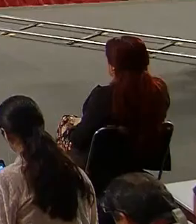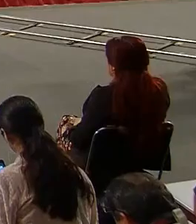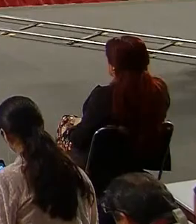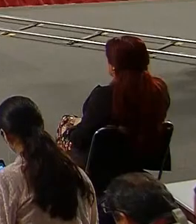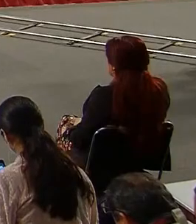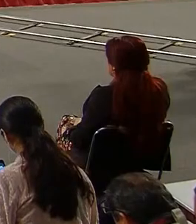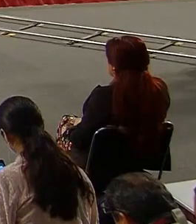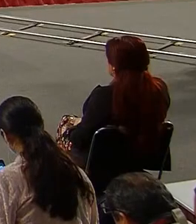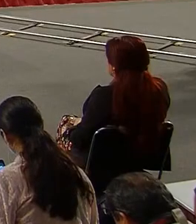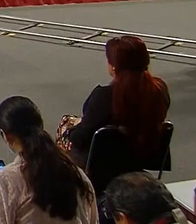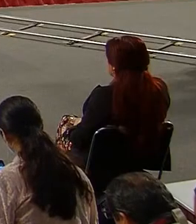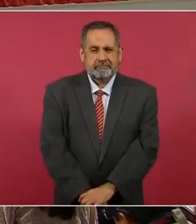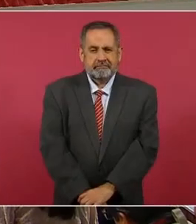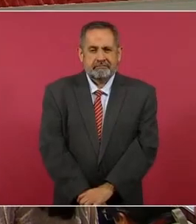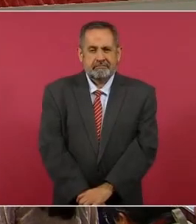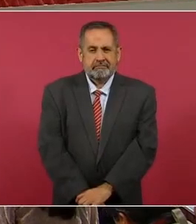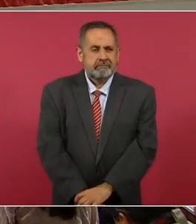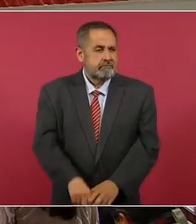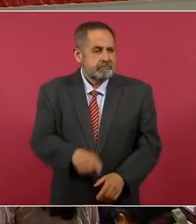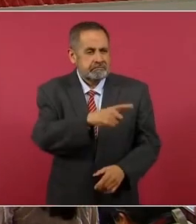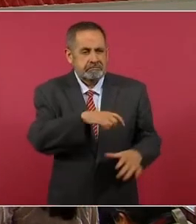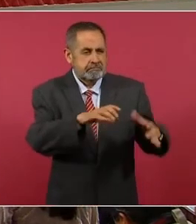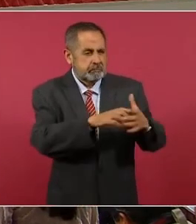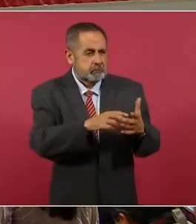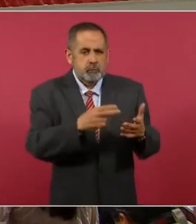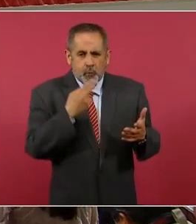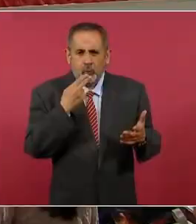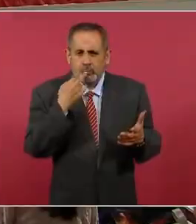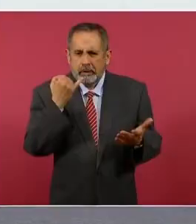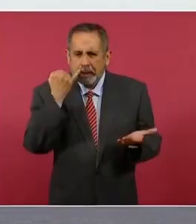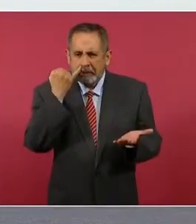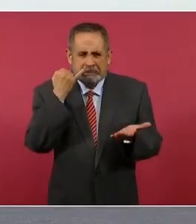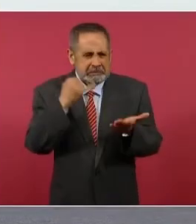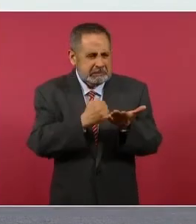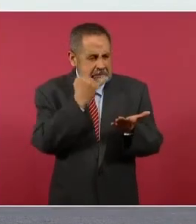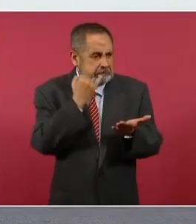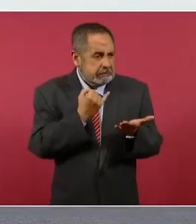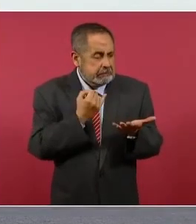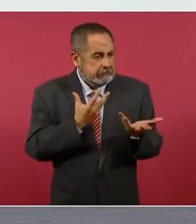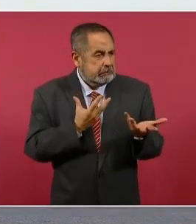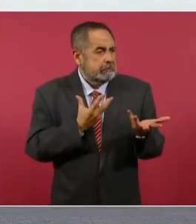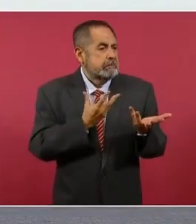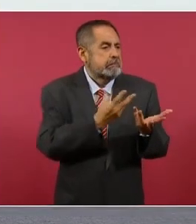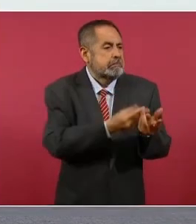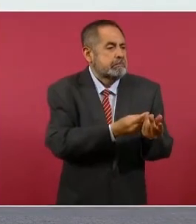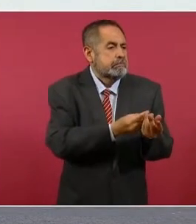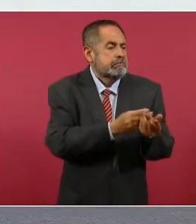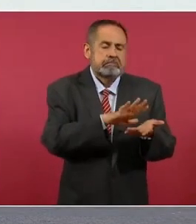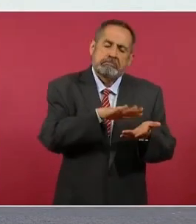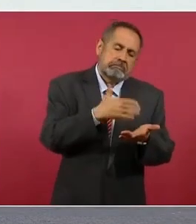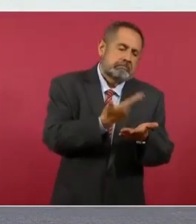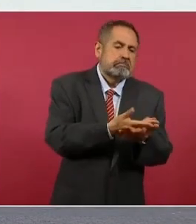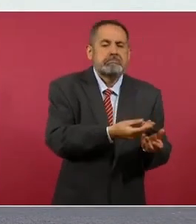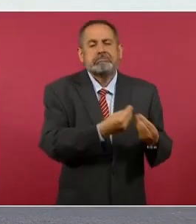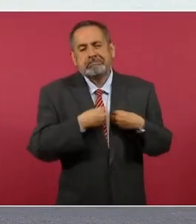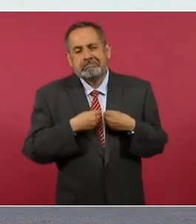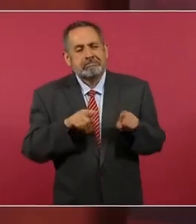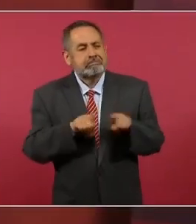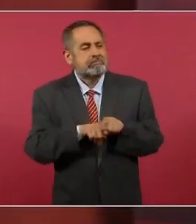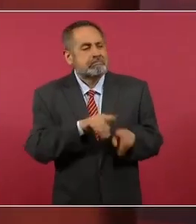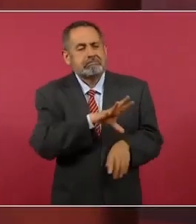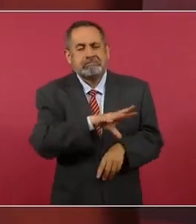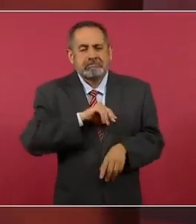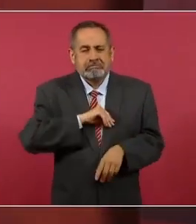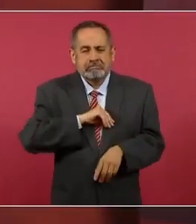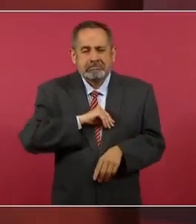con personas, con amistades que consumen cocaína. Es una fuente de